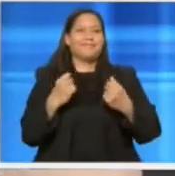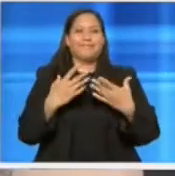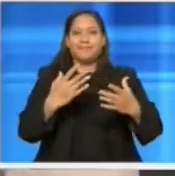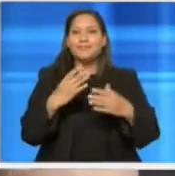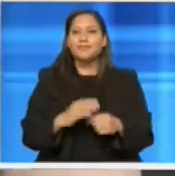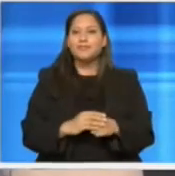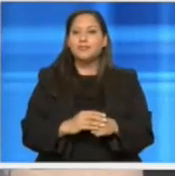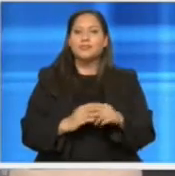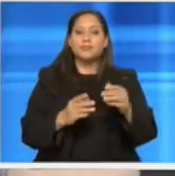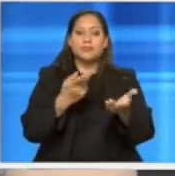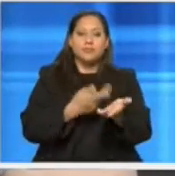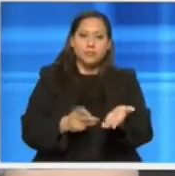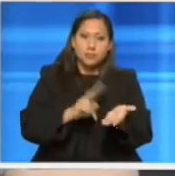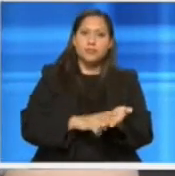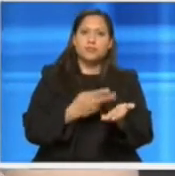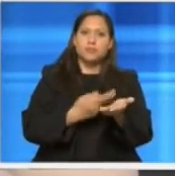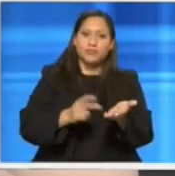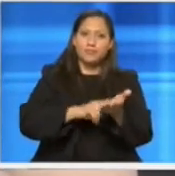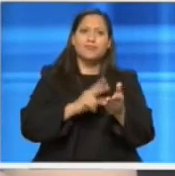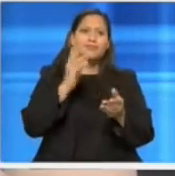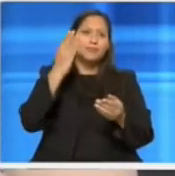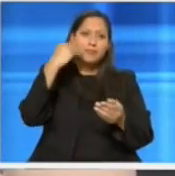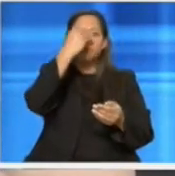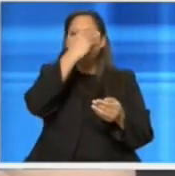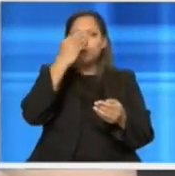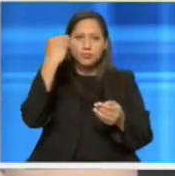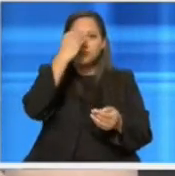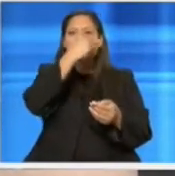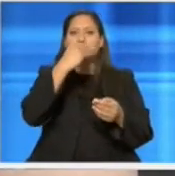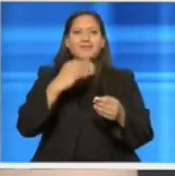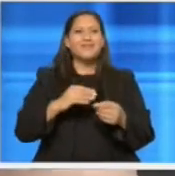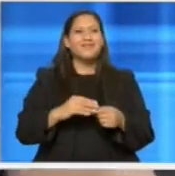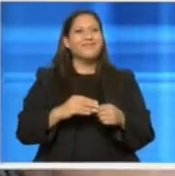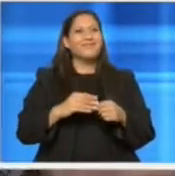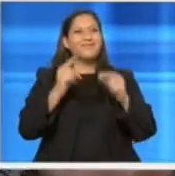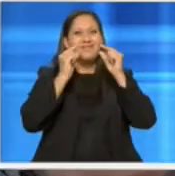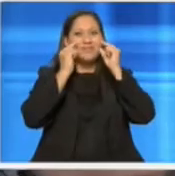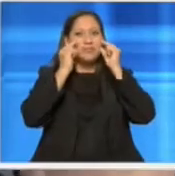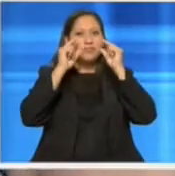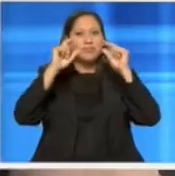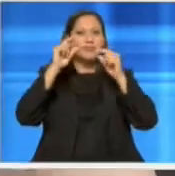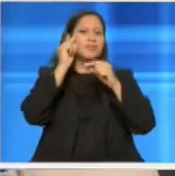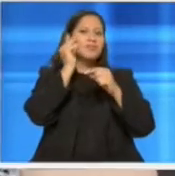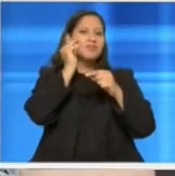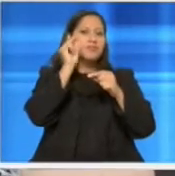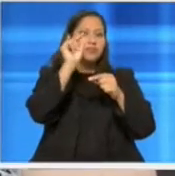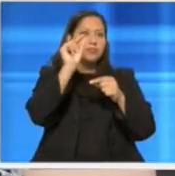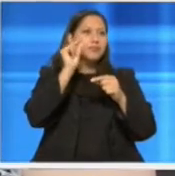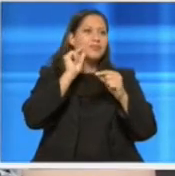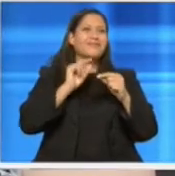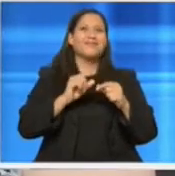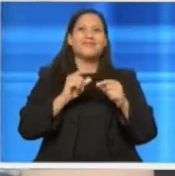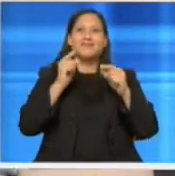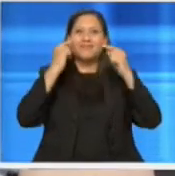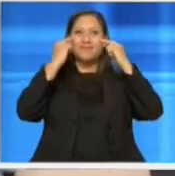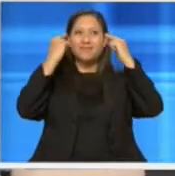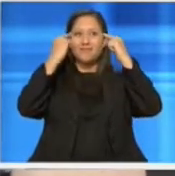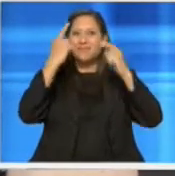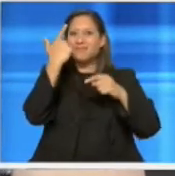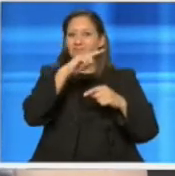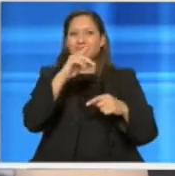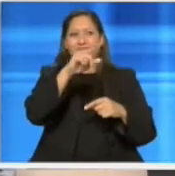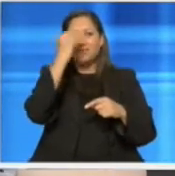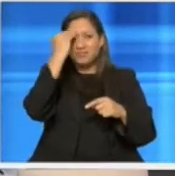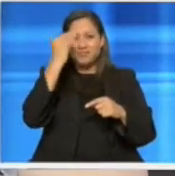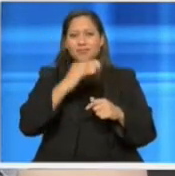una capa sobre otra capa que incluso haces una gesticulación y es tan gruesa que se marca mucho más la línea de expresión y te ves más